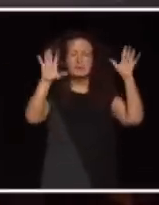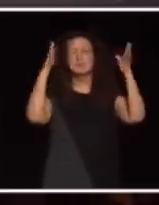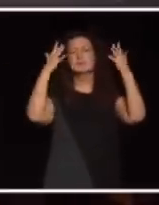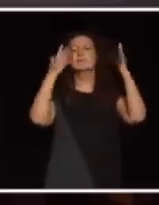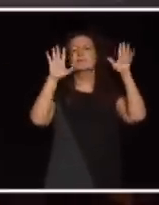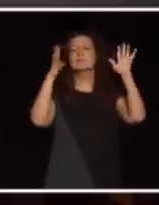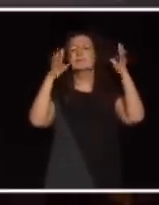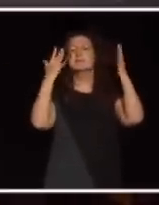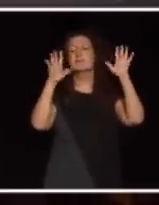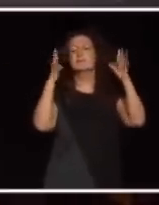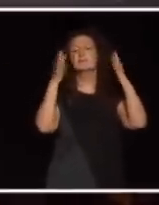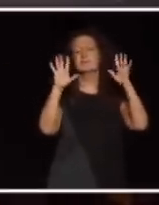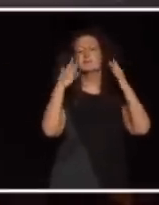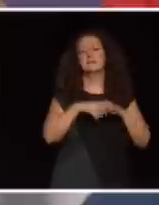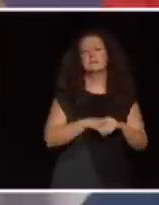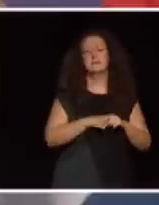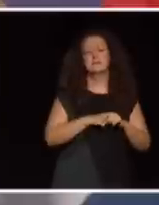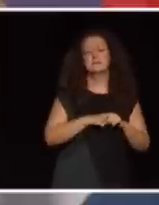Y en último lugar,